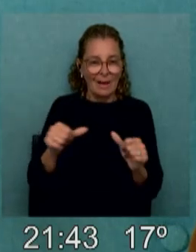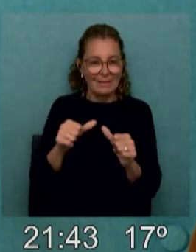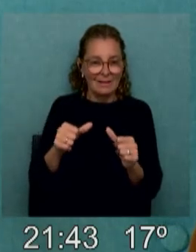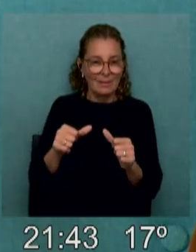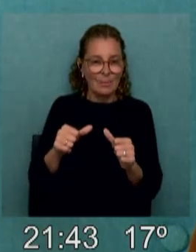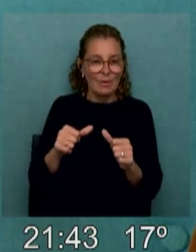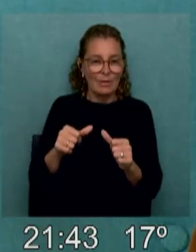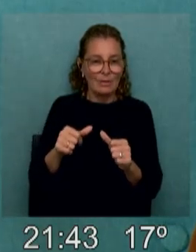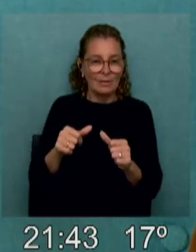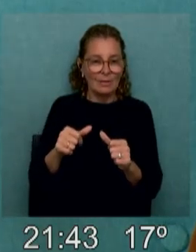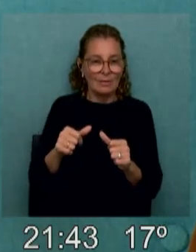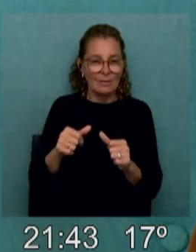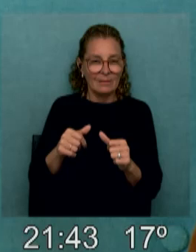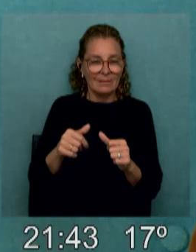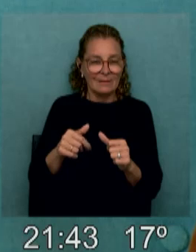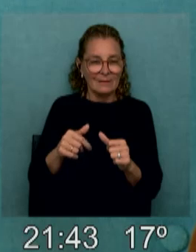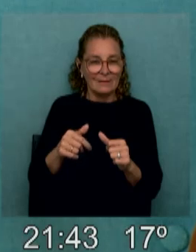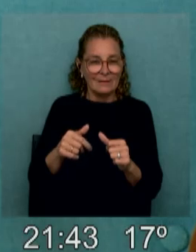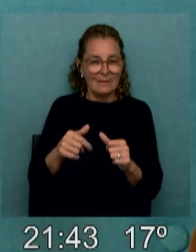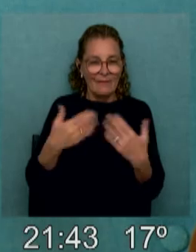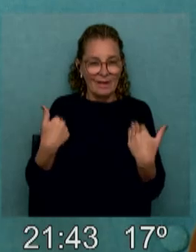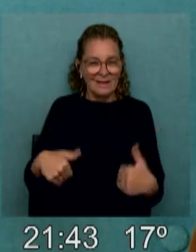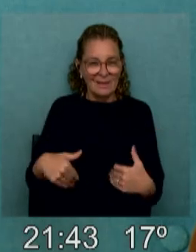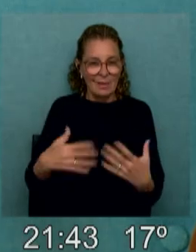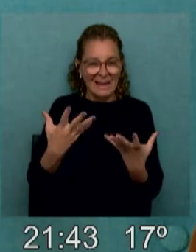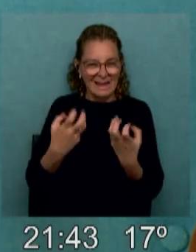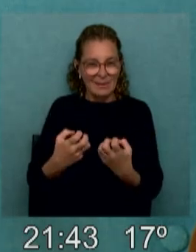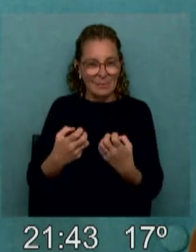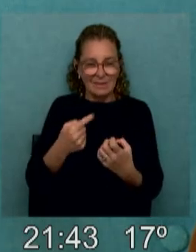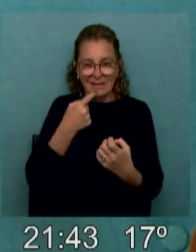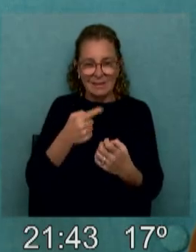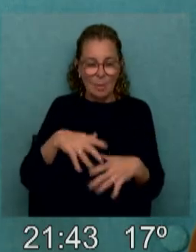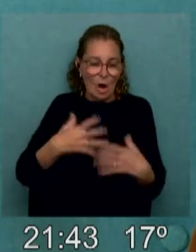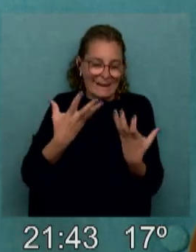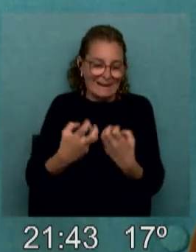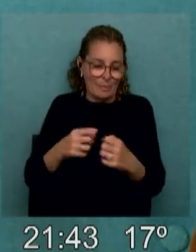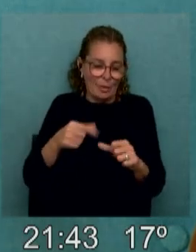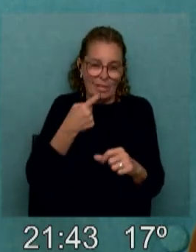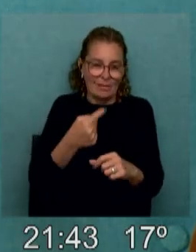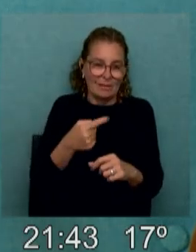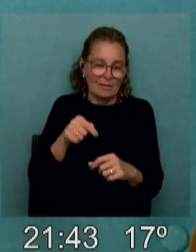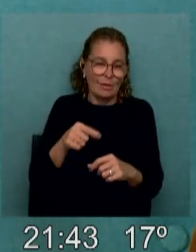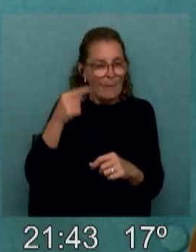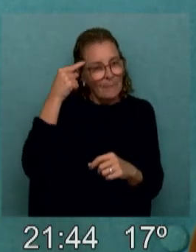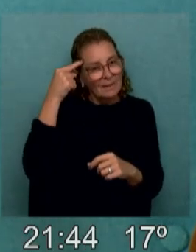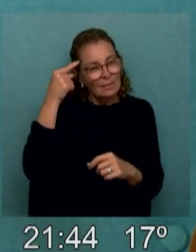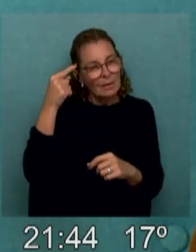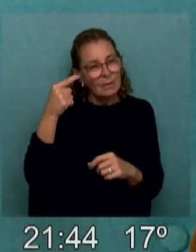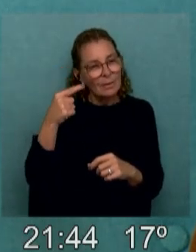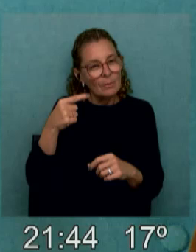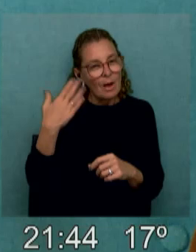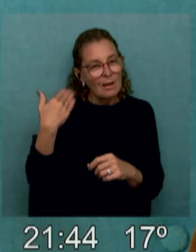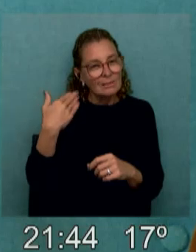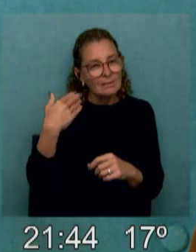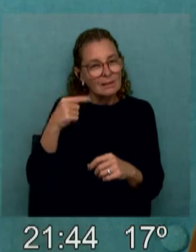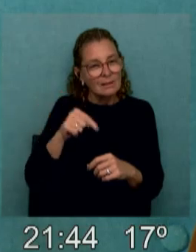hacemos, salimos vestidos como queremos y decimos lo que queremos, que creo que había una presión grande